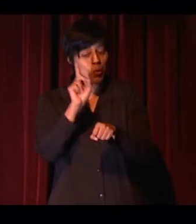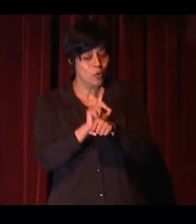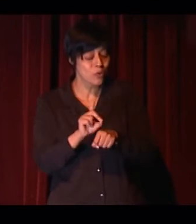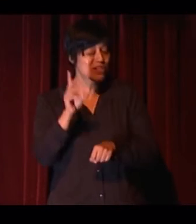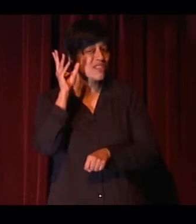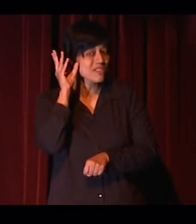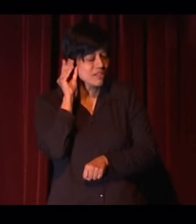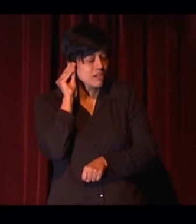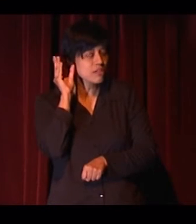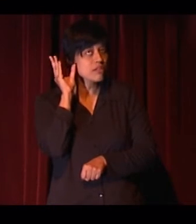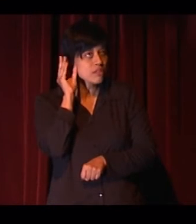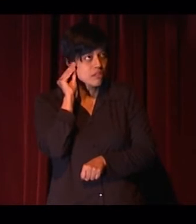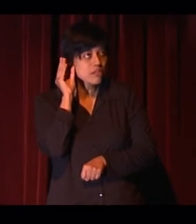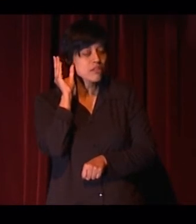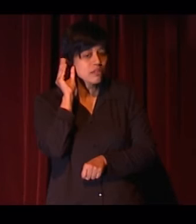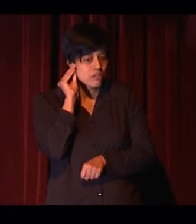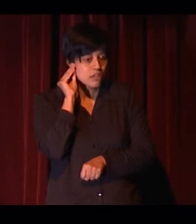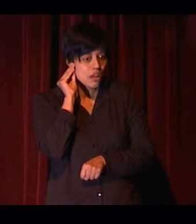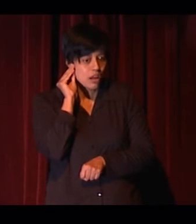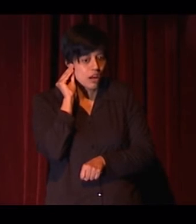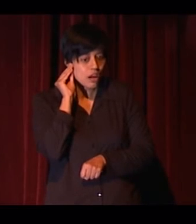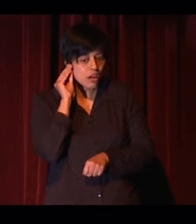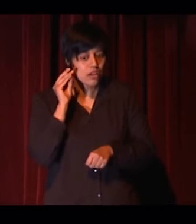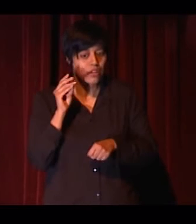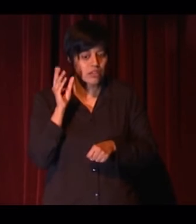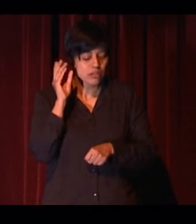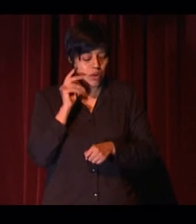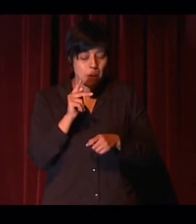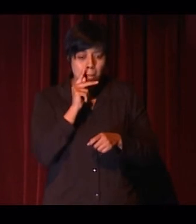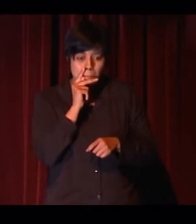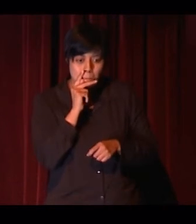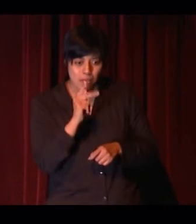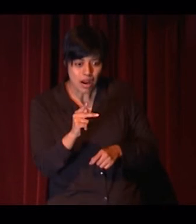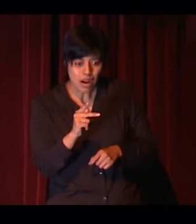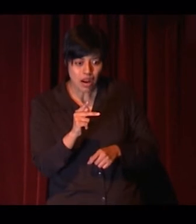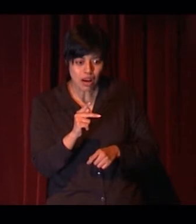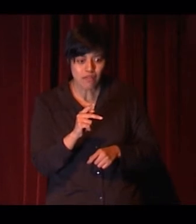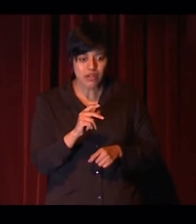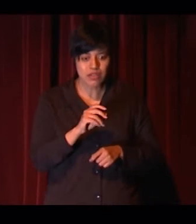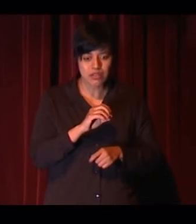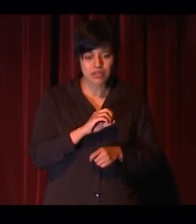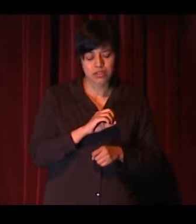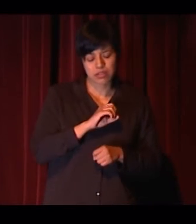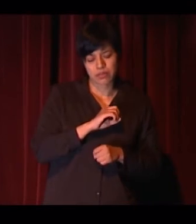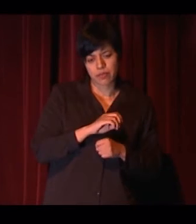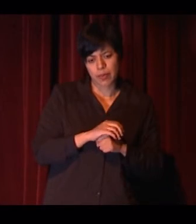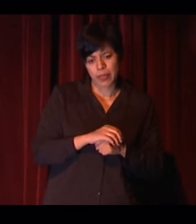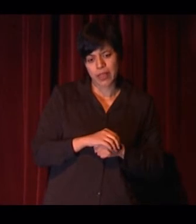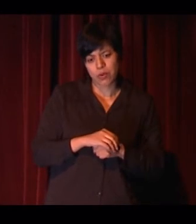que lo recuerdan a ese momento en su vida en el que se sintieron completamente despojados